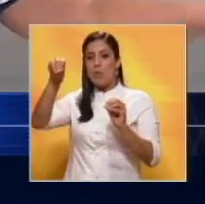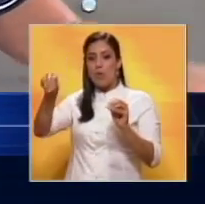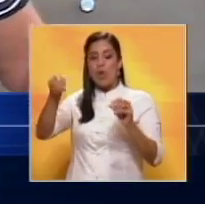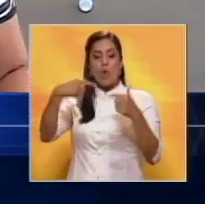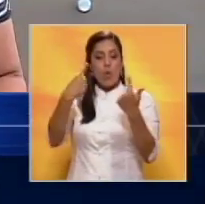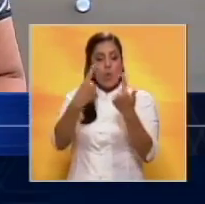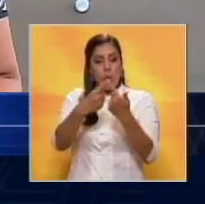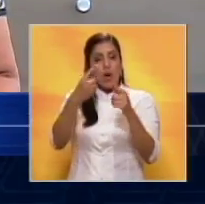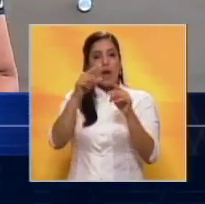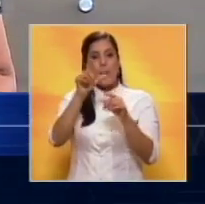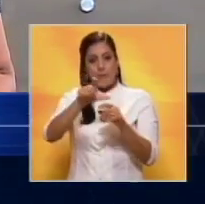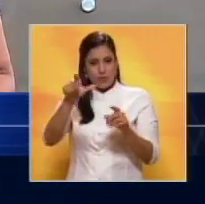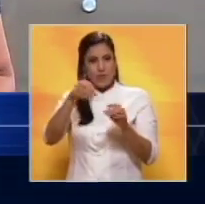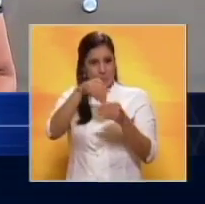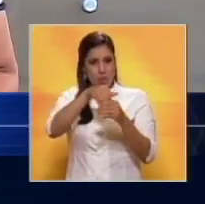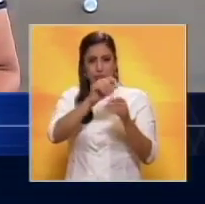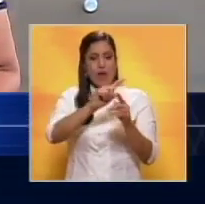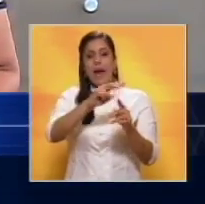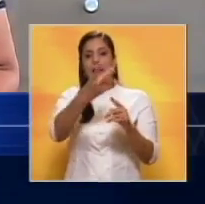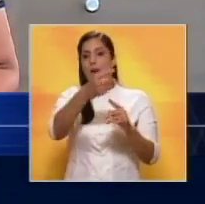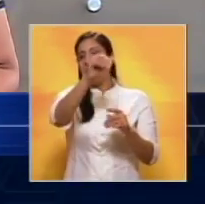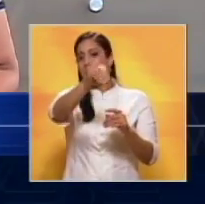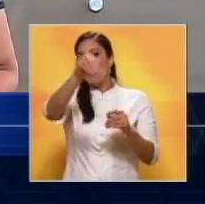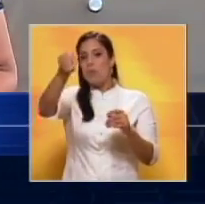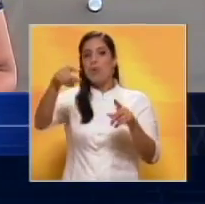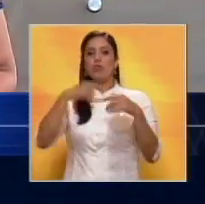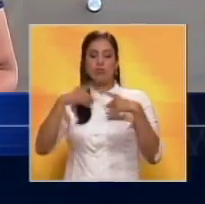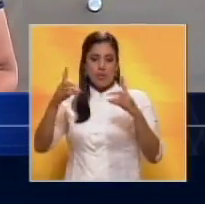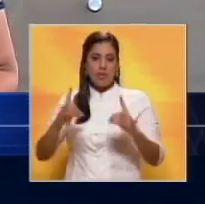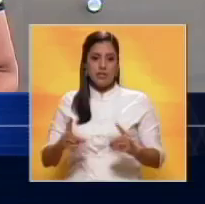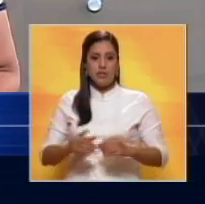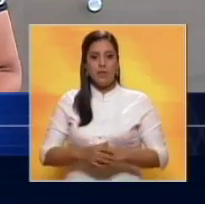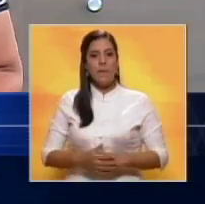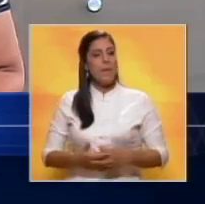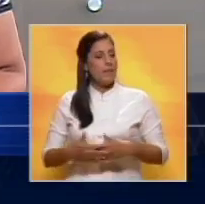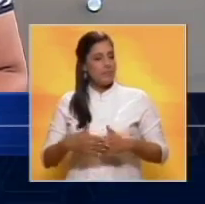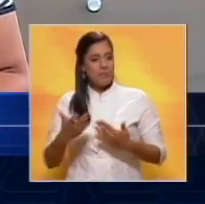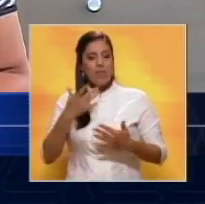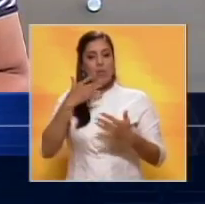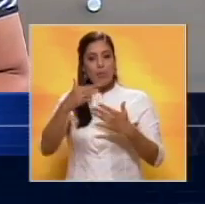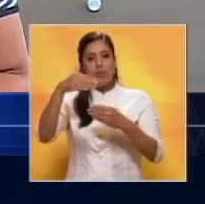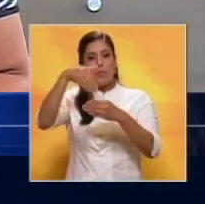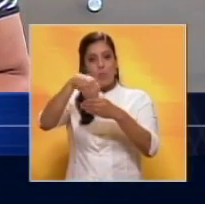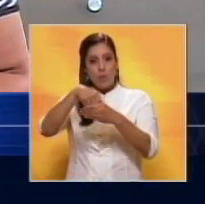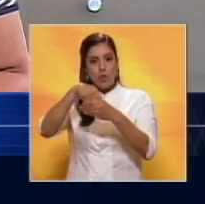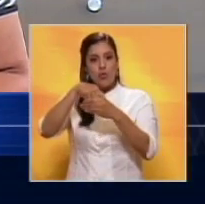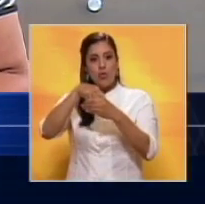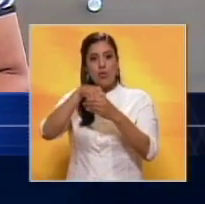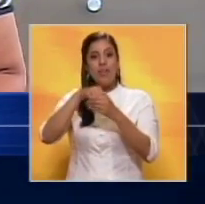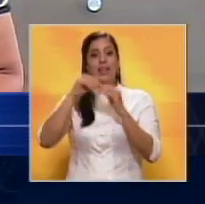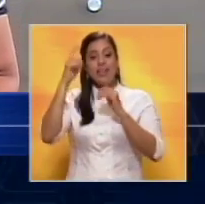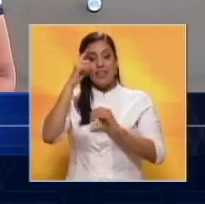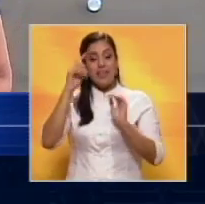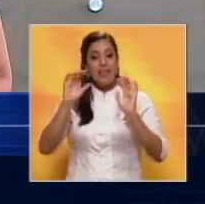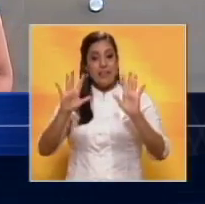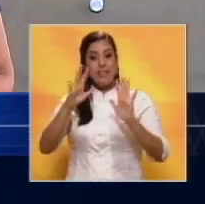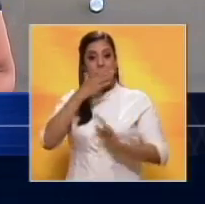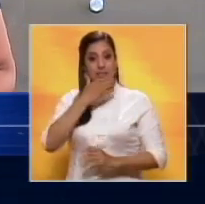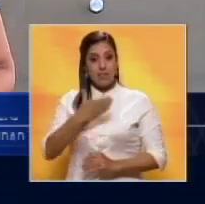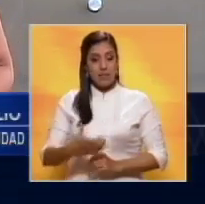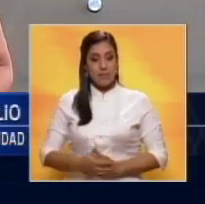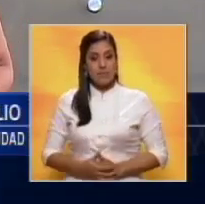en otro centro electoral que decidiremos. Esto es de cara a las elecciones del 10 de